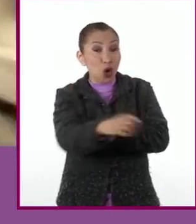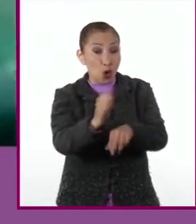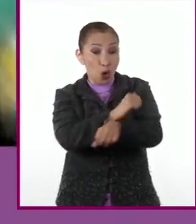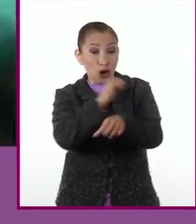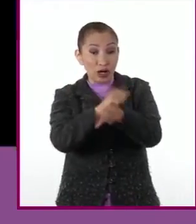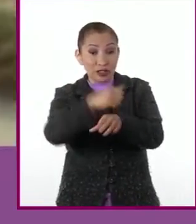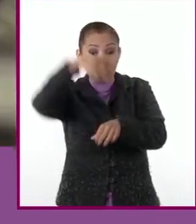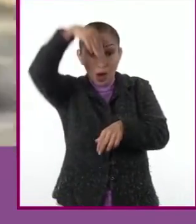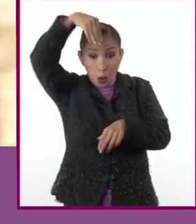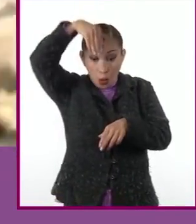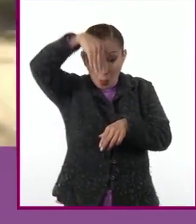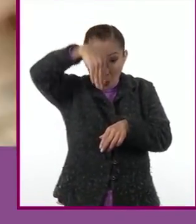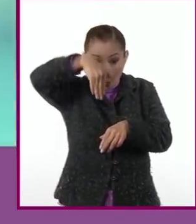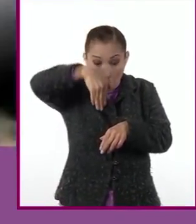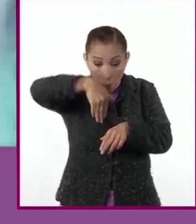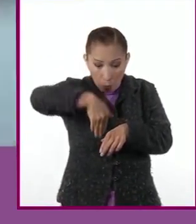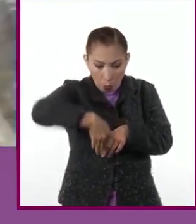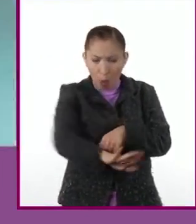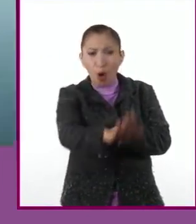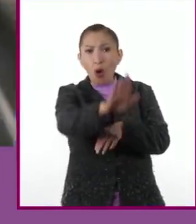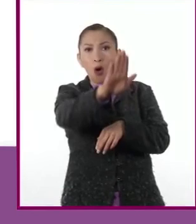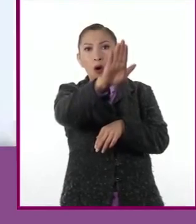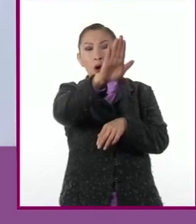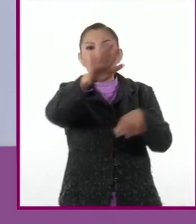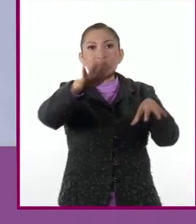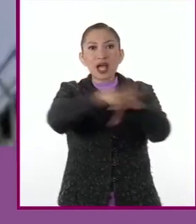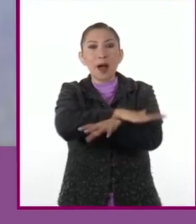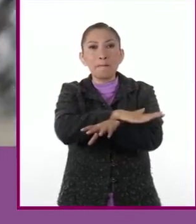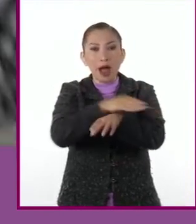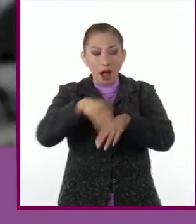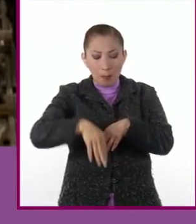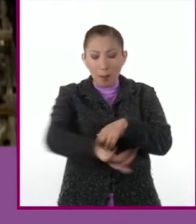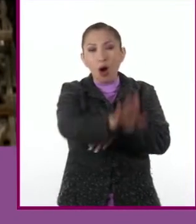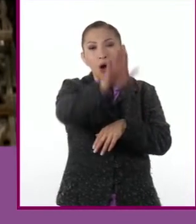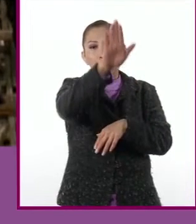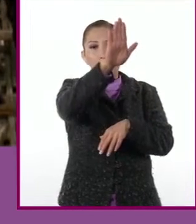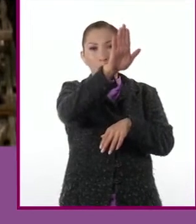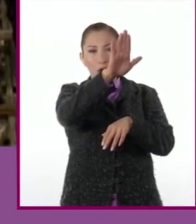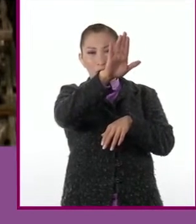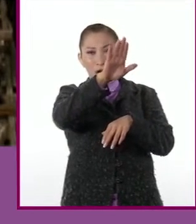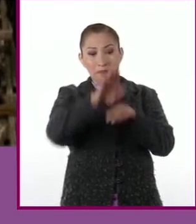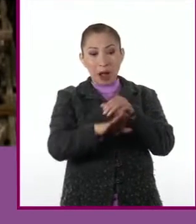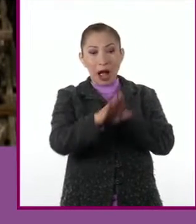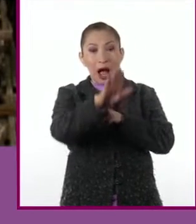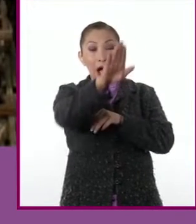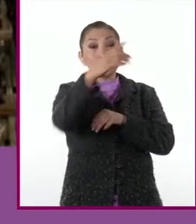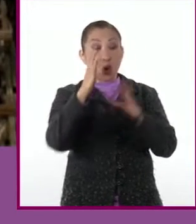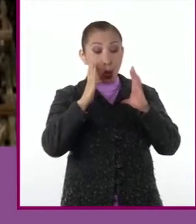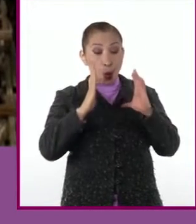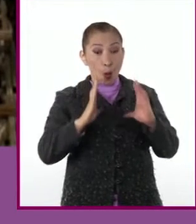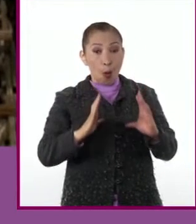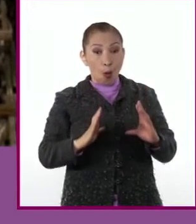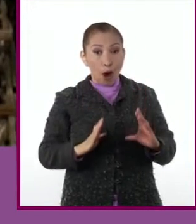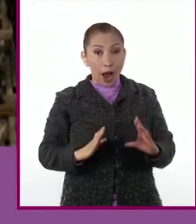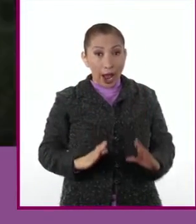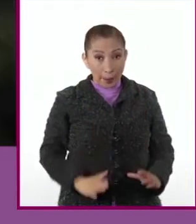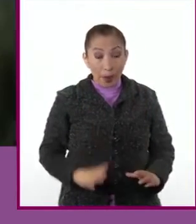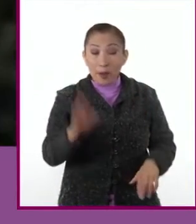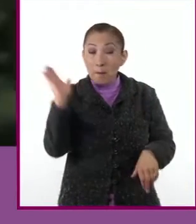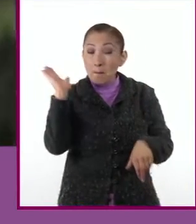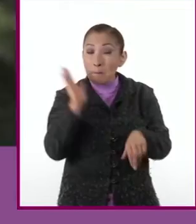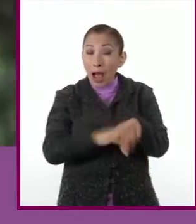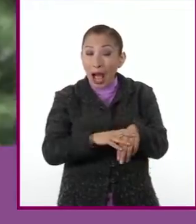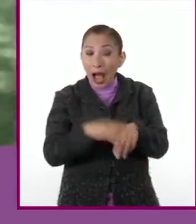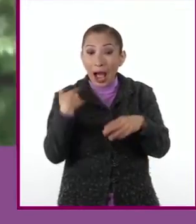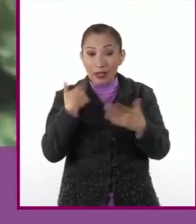carrito llega al fondo y violentamente cambia su dirección para subir a otra cuesta, nuestro cuerpo y en